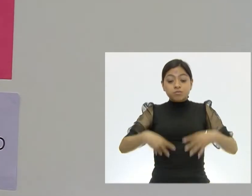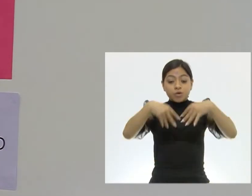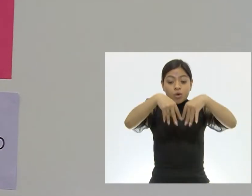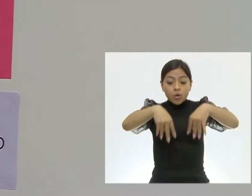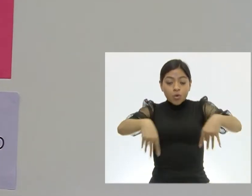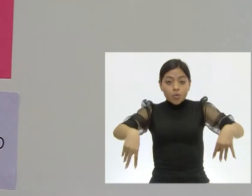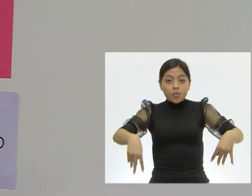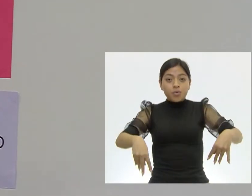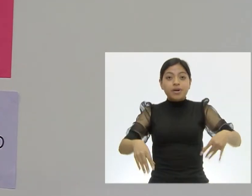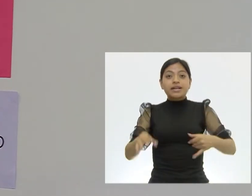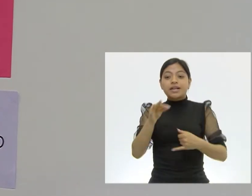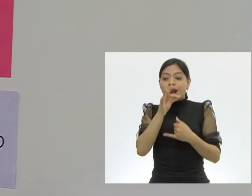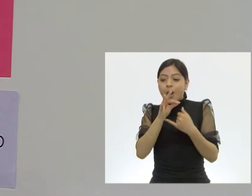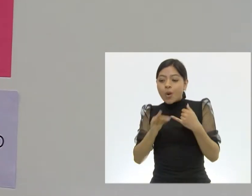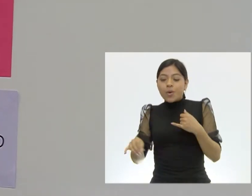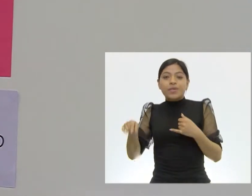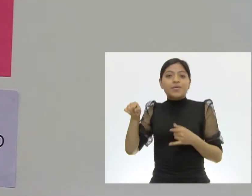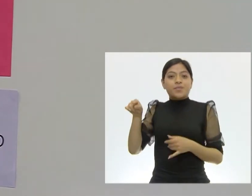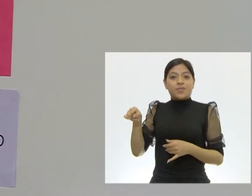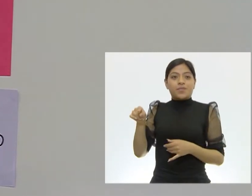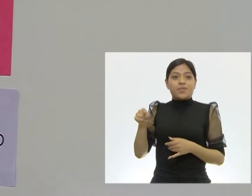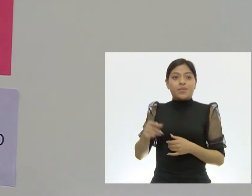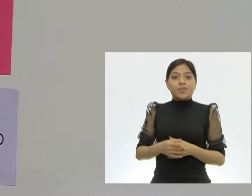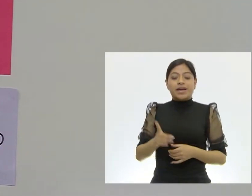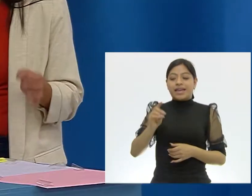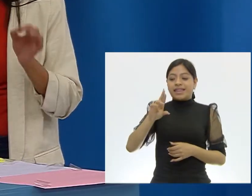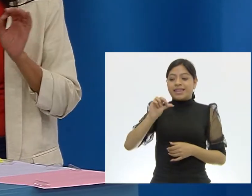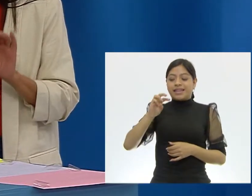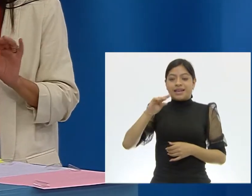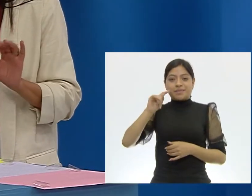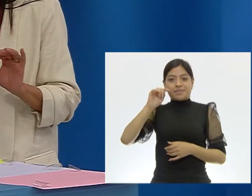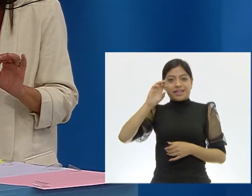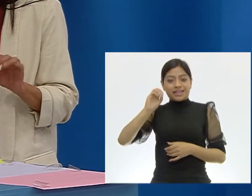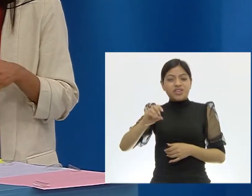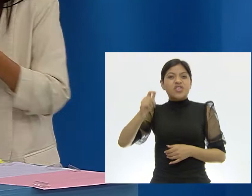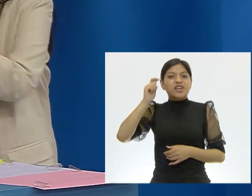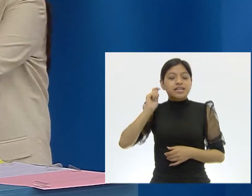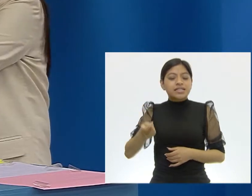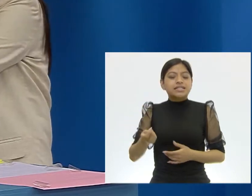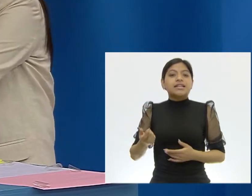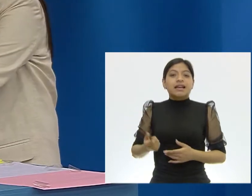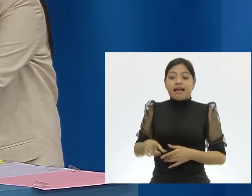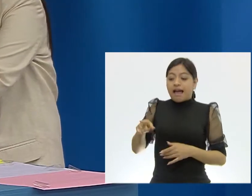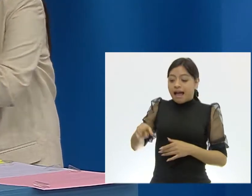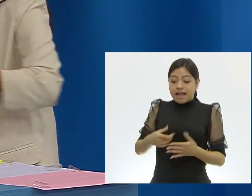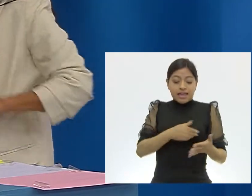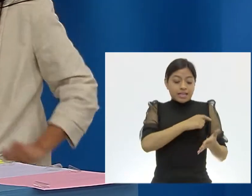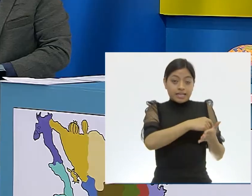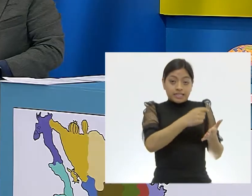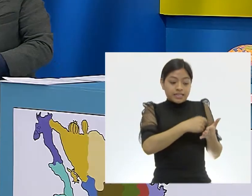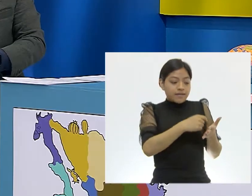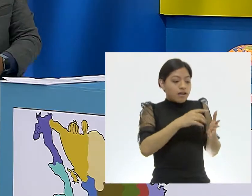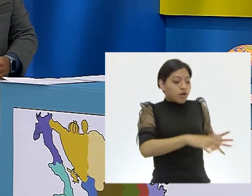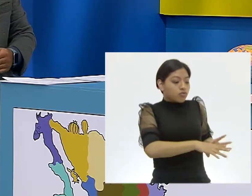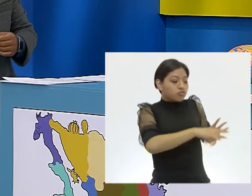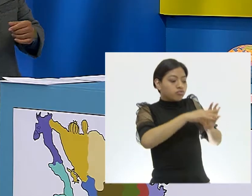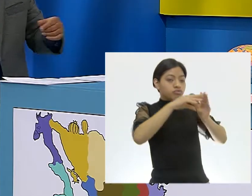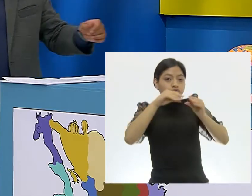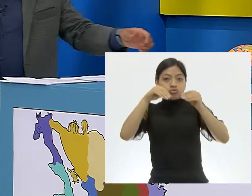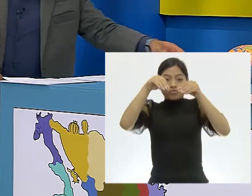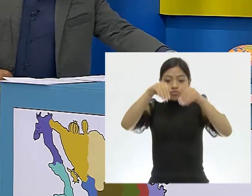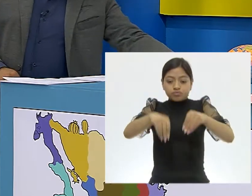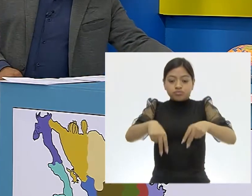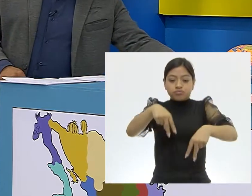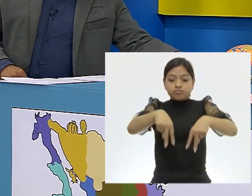corresponde a esta última, en la que pues la finalidad es la representación del texto. Así es, María. Y es que hay